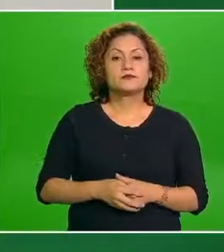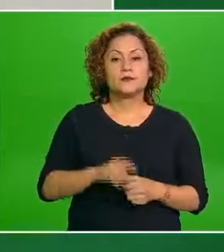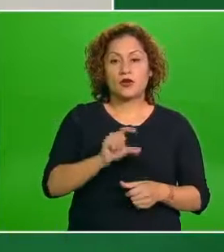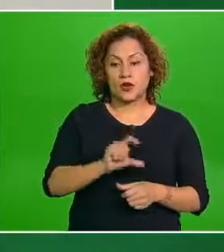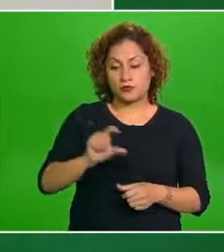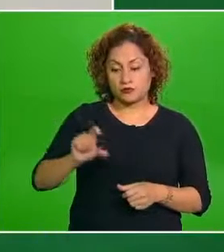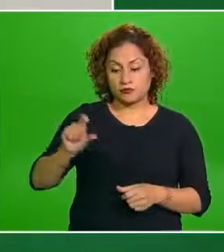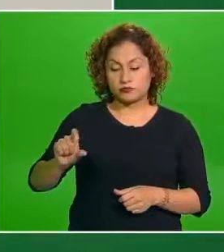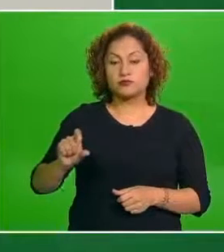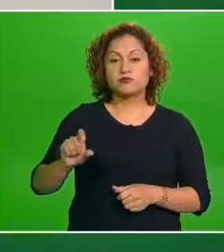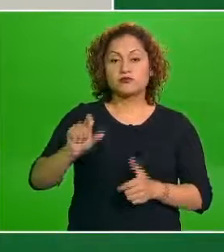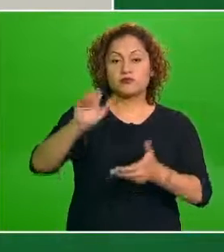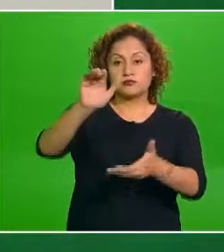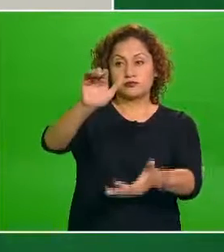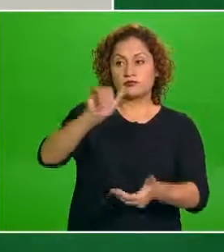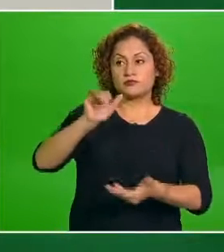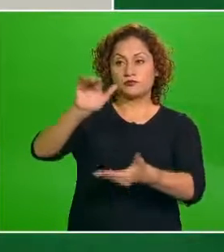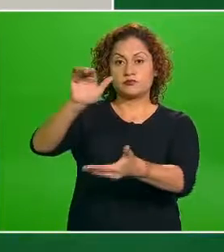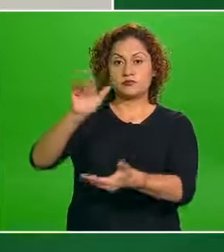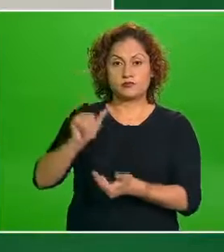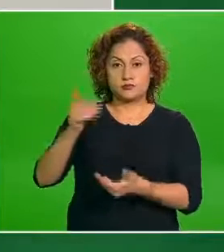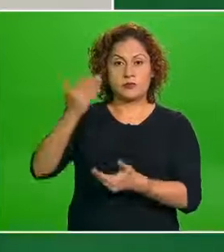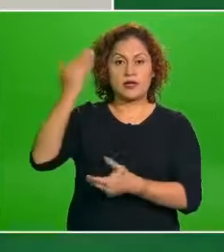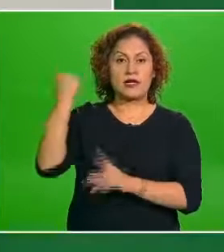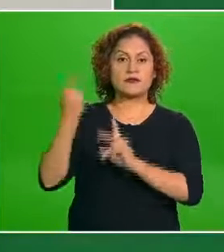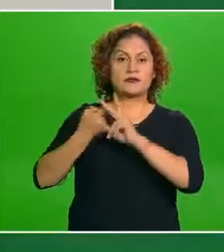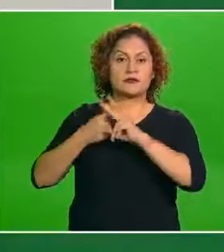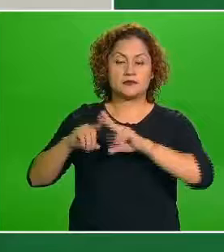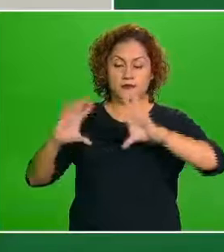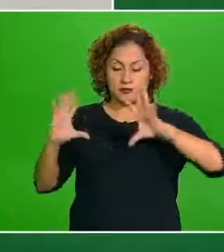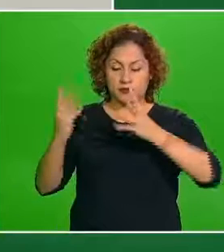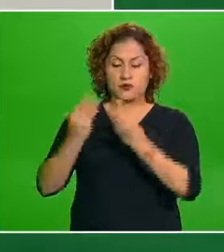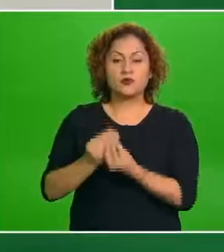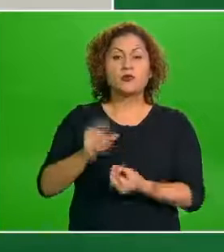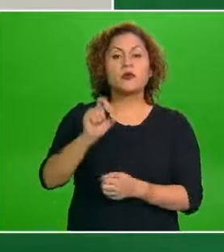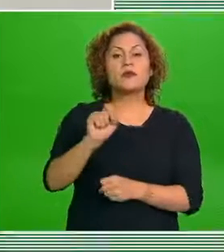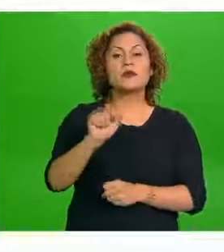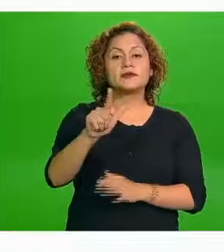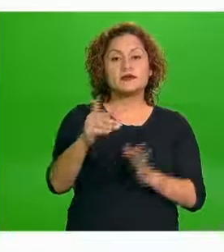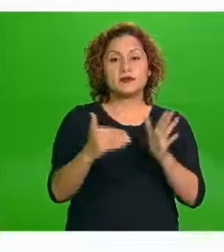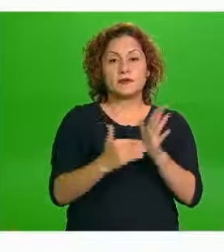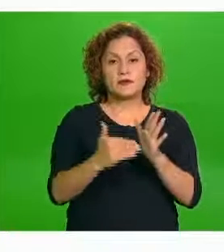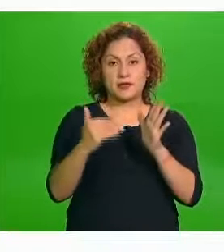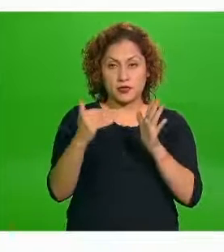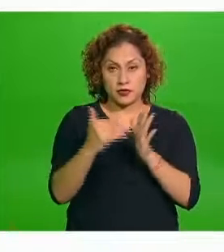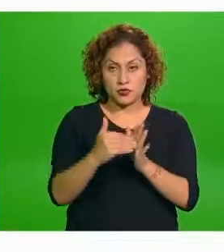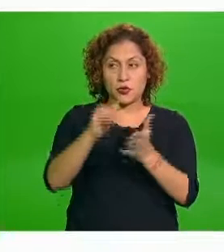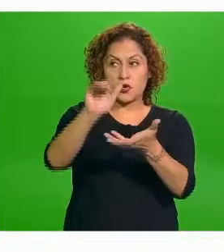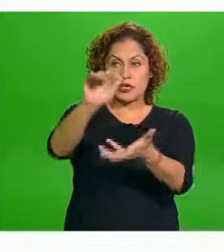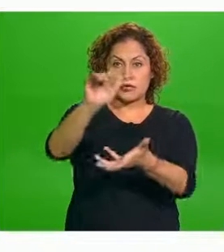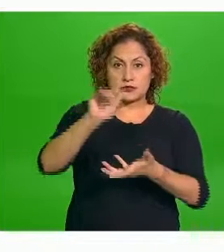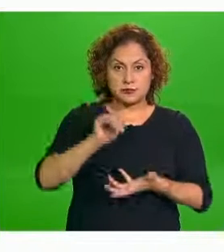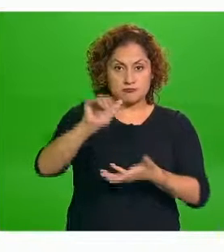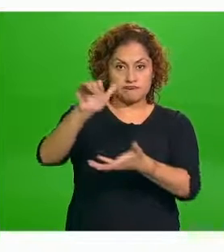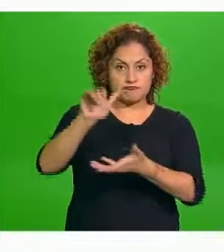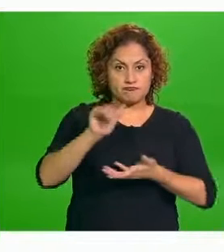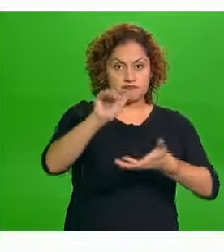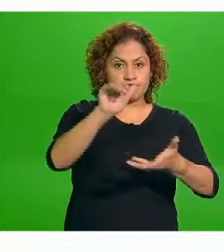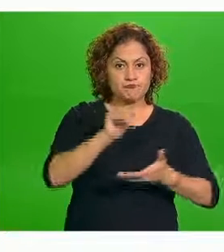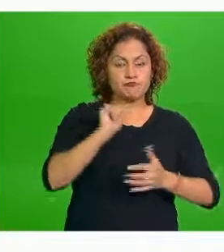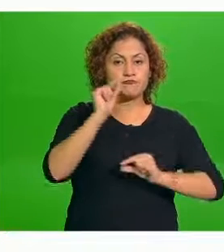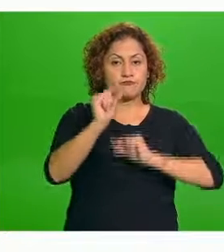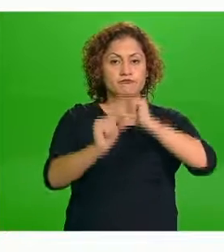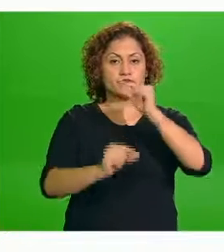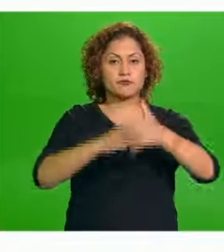han recibido desde que inició la estrategia, más de 27 millones ya de dosis que han arribado al país de las